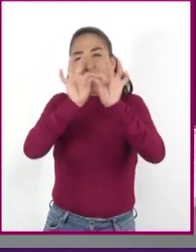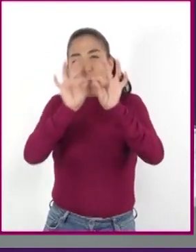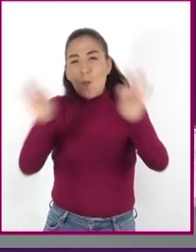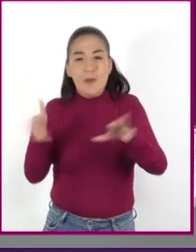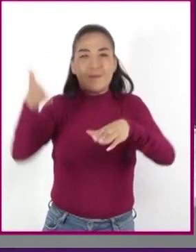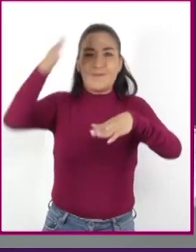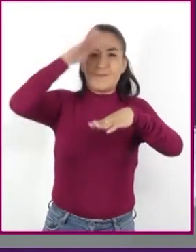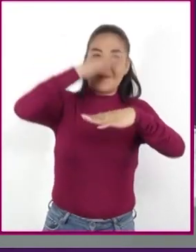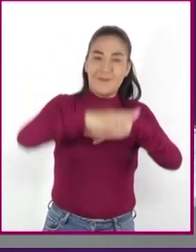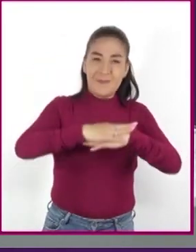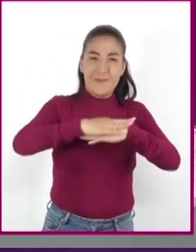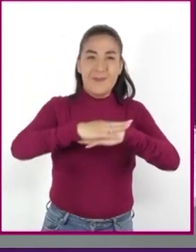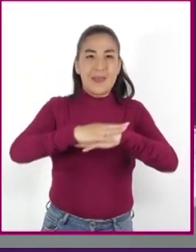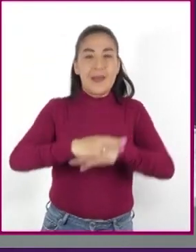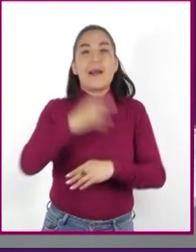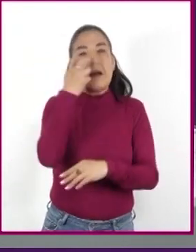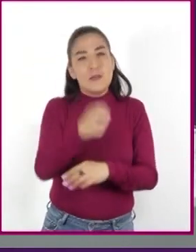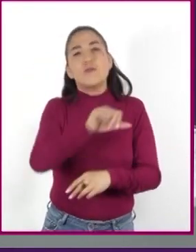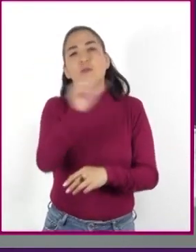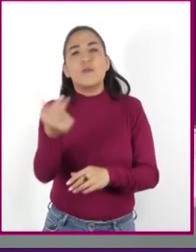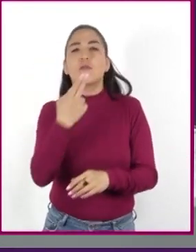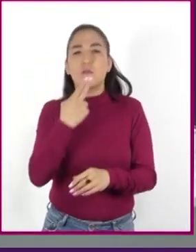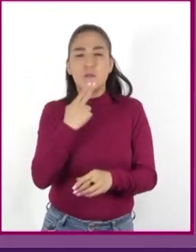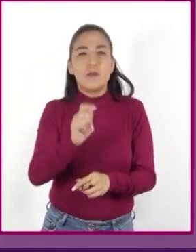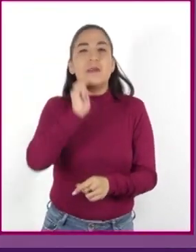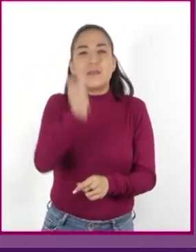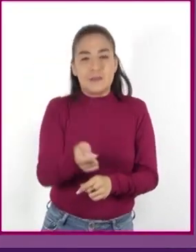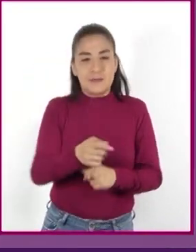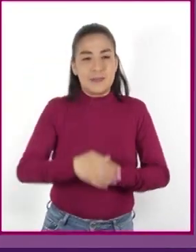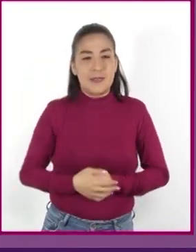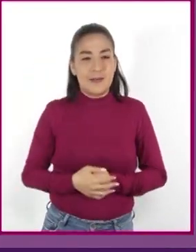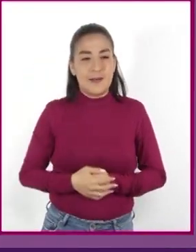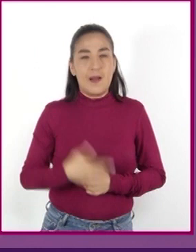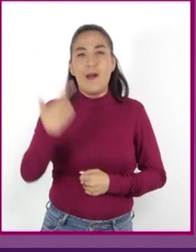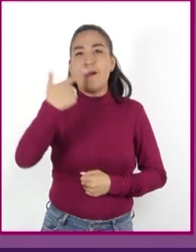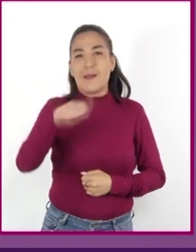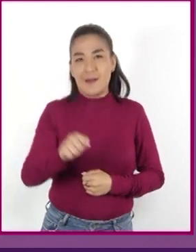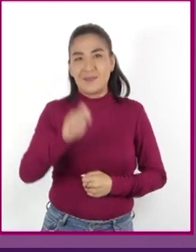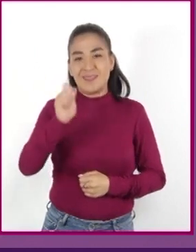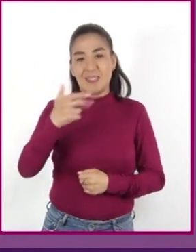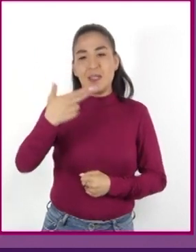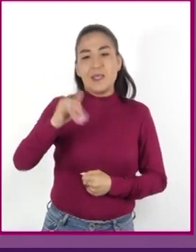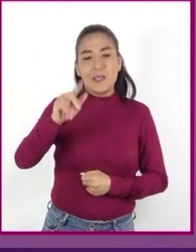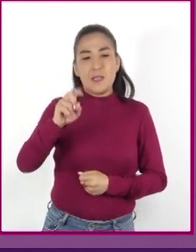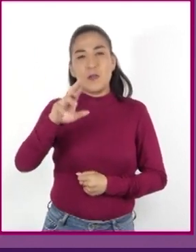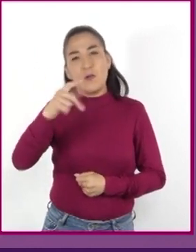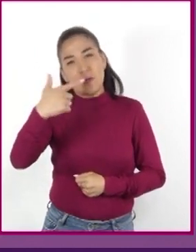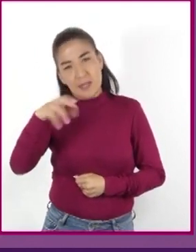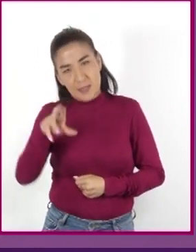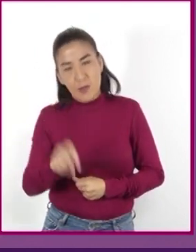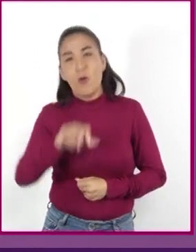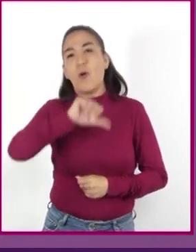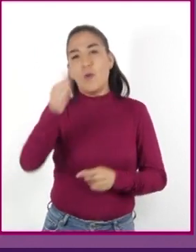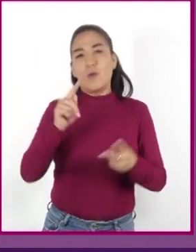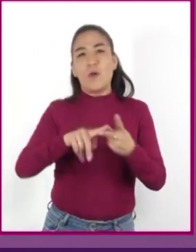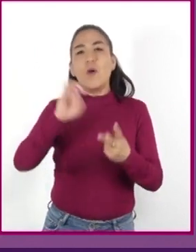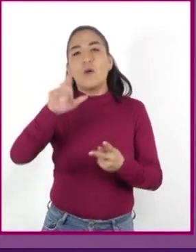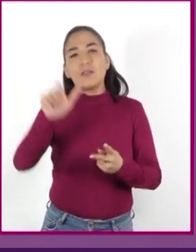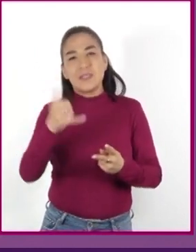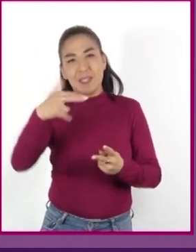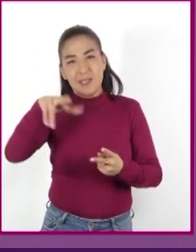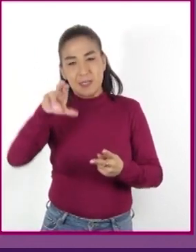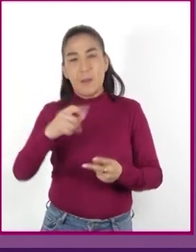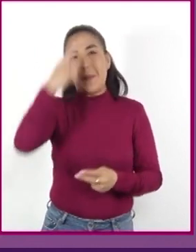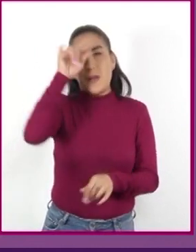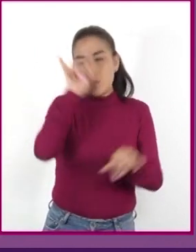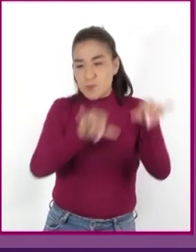corrosión. Otro de los usos de la electrólisis es obtener gases como el hidrógeno y el oxígeno de las moléculas de agua.